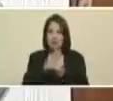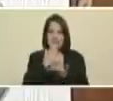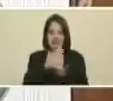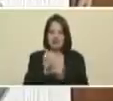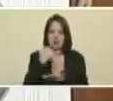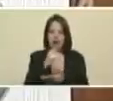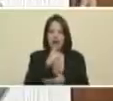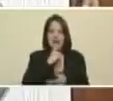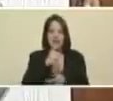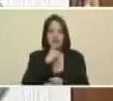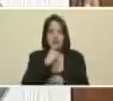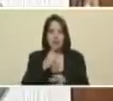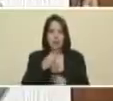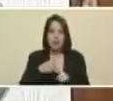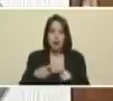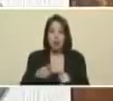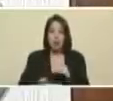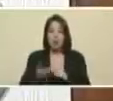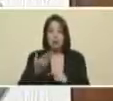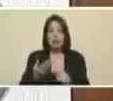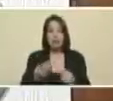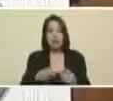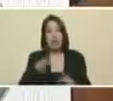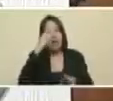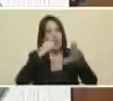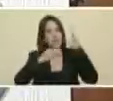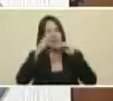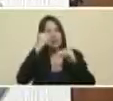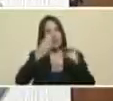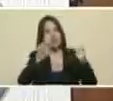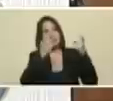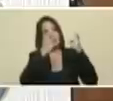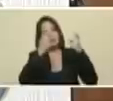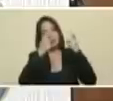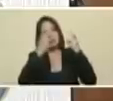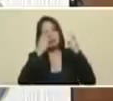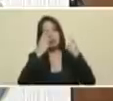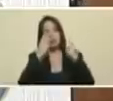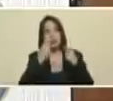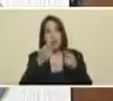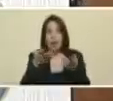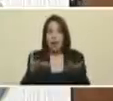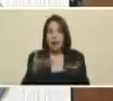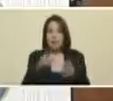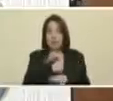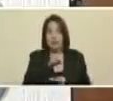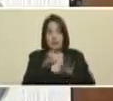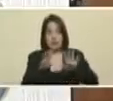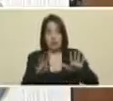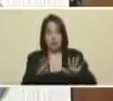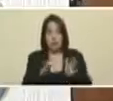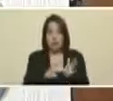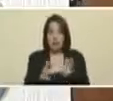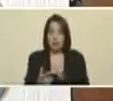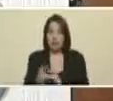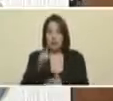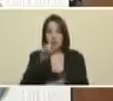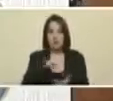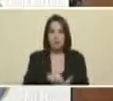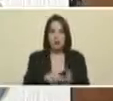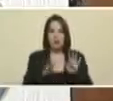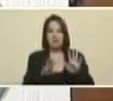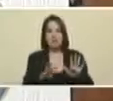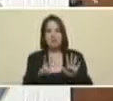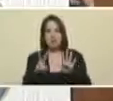la orientación de cómo seguirlo. Así lo recuerdo, clarito, aquel 19 de abril de 1979 en